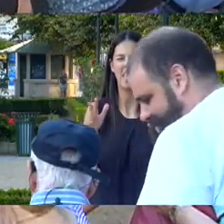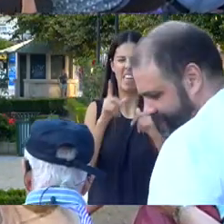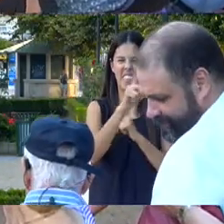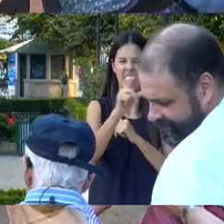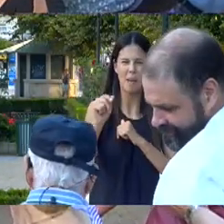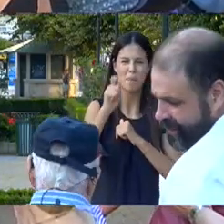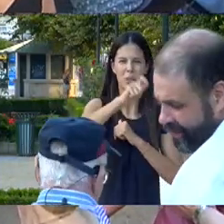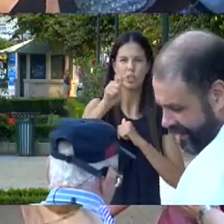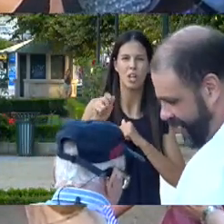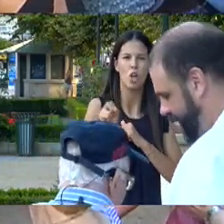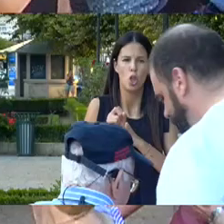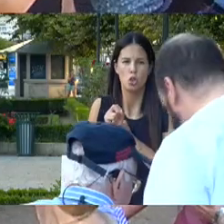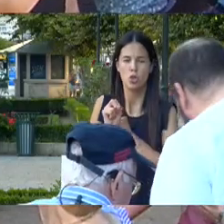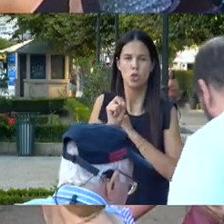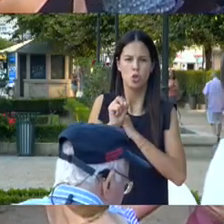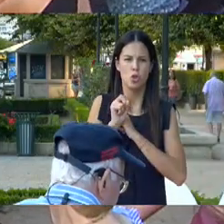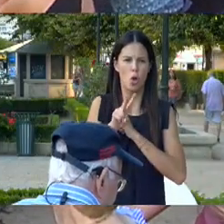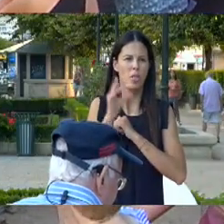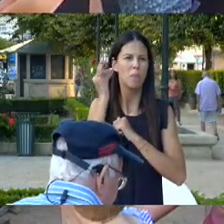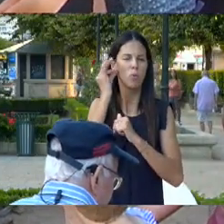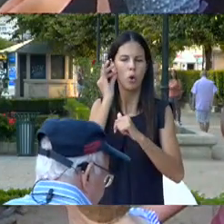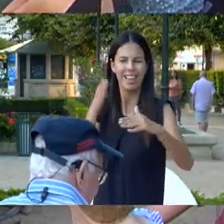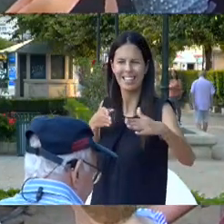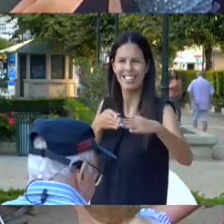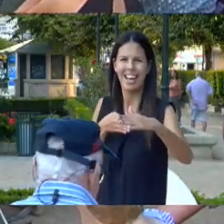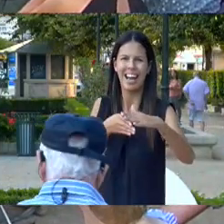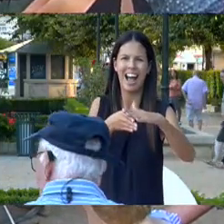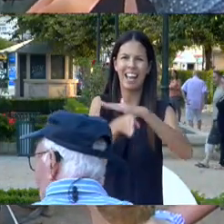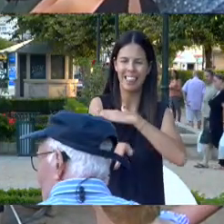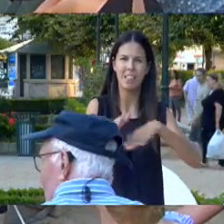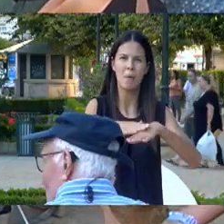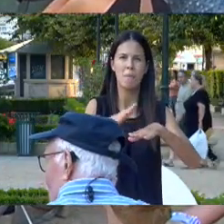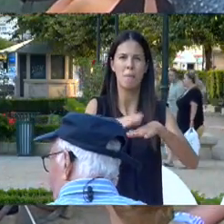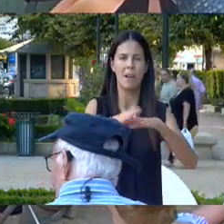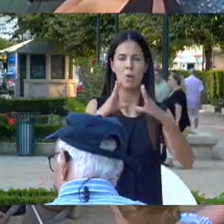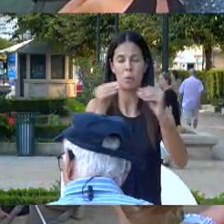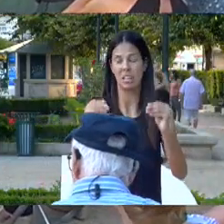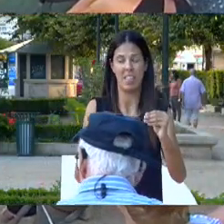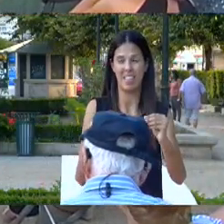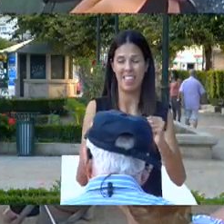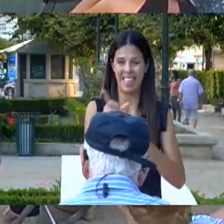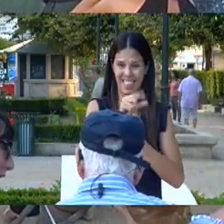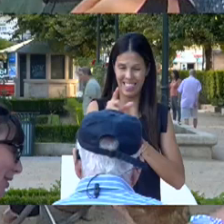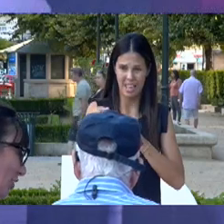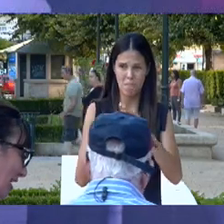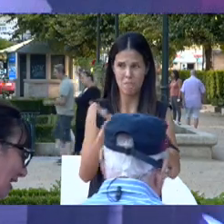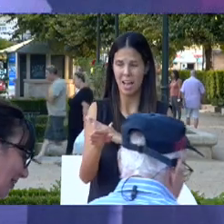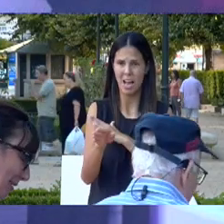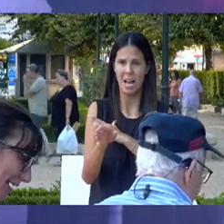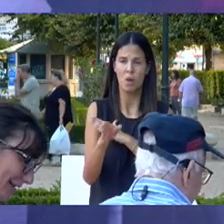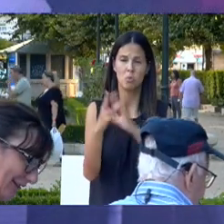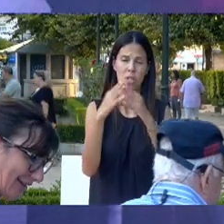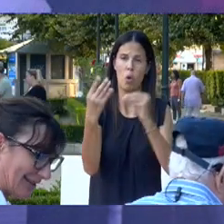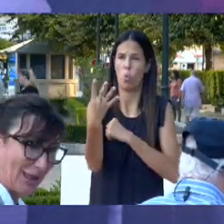as mulleres que acuden a que acaban o bachiller, e nada, apenas 4 de cada 100 as que van á universidade. Por lo